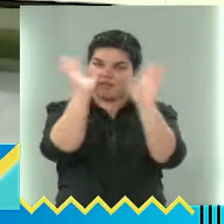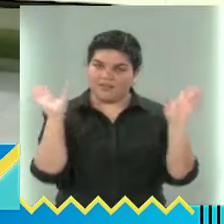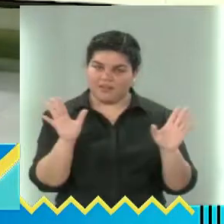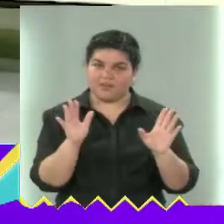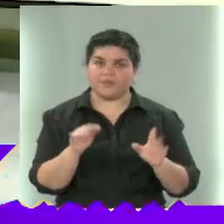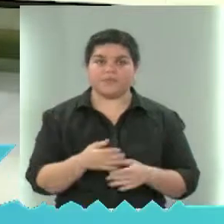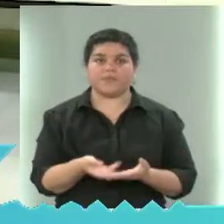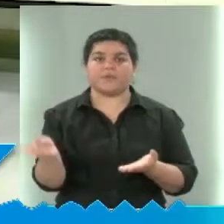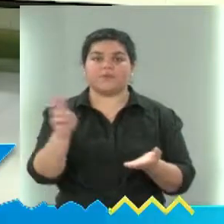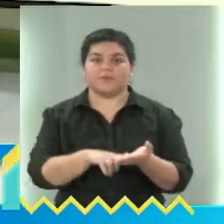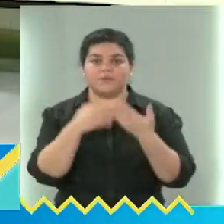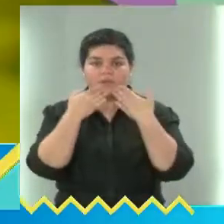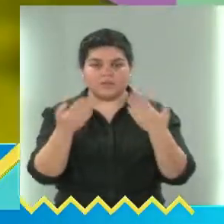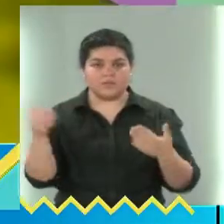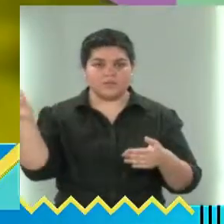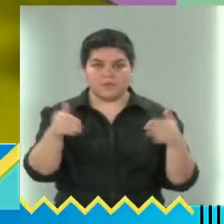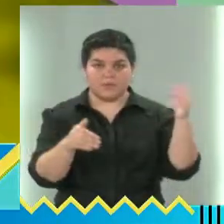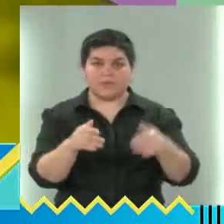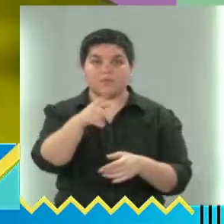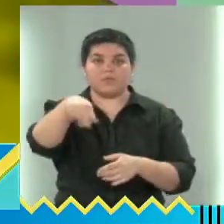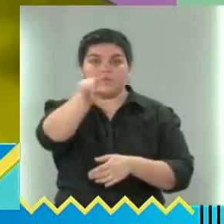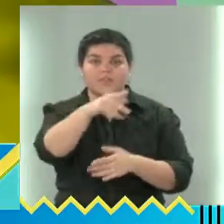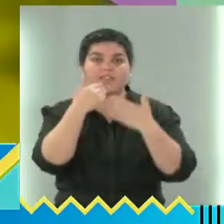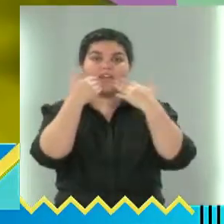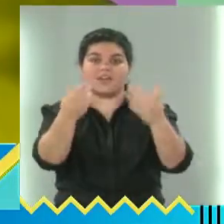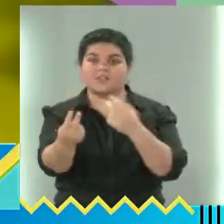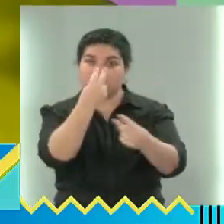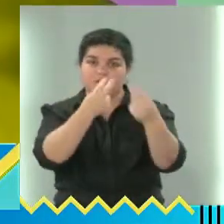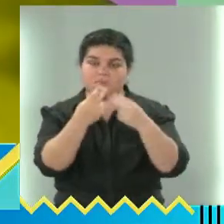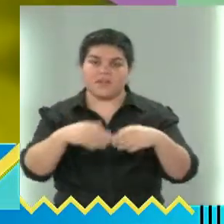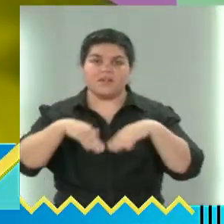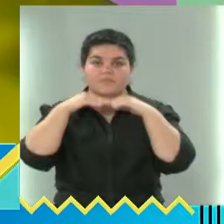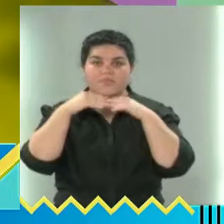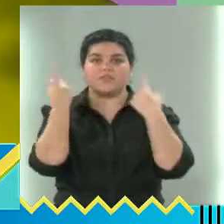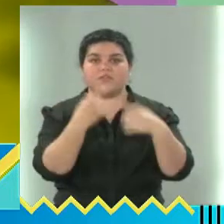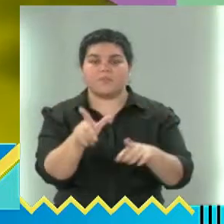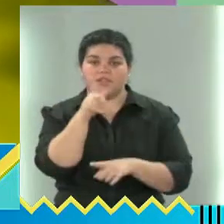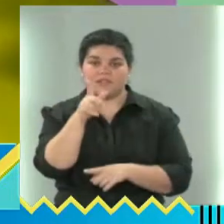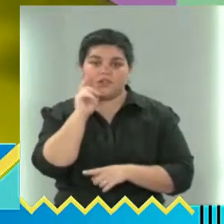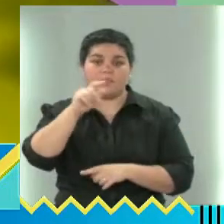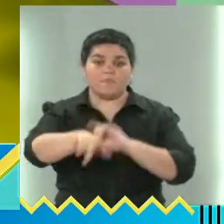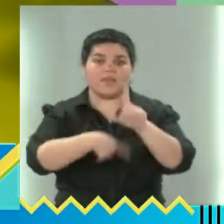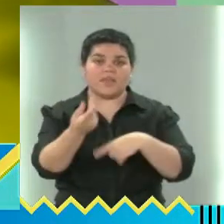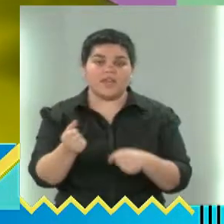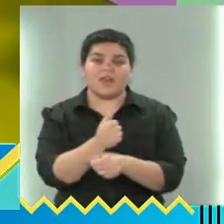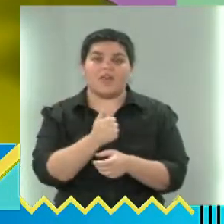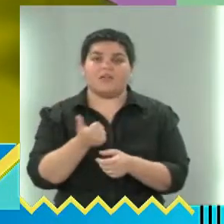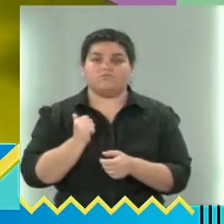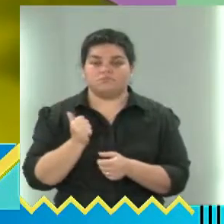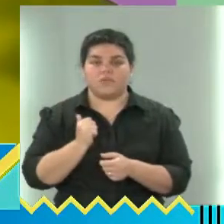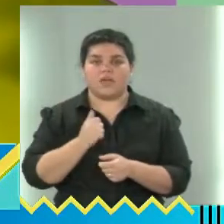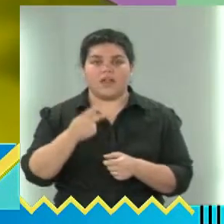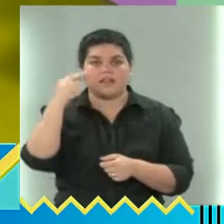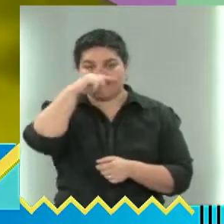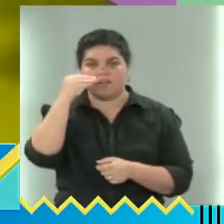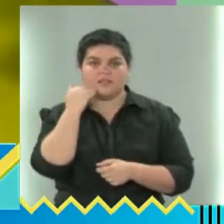vez más, muchísimas gracias por haber estado. Y a ustedes, muchísimas gracias por haber estado en Distintos Parecidos. Los esperamos mañana a partir de las 19 en un